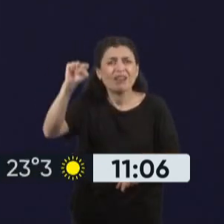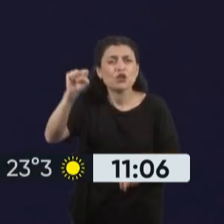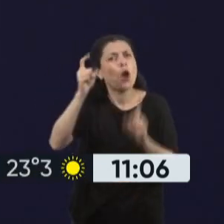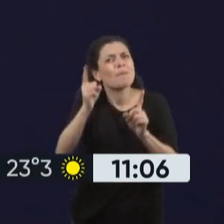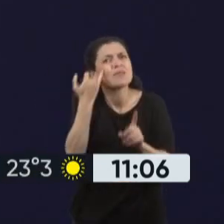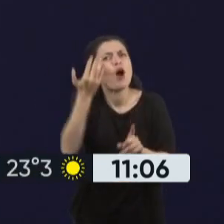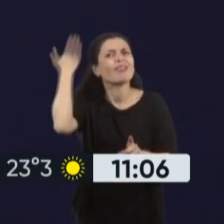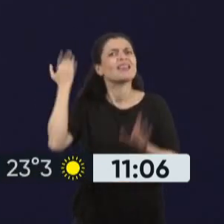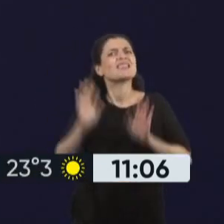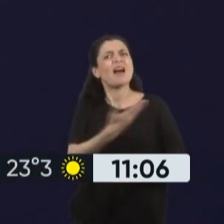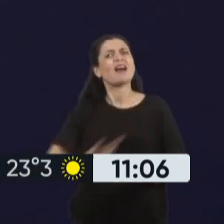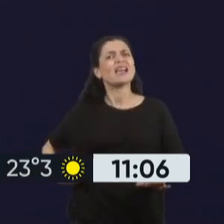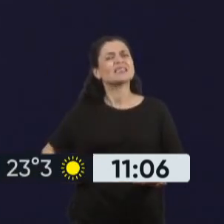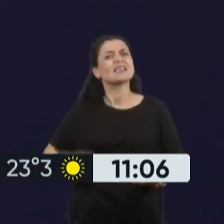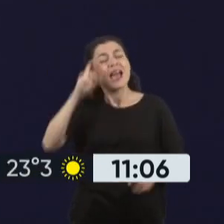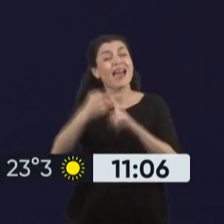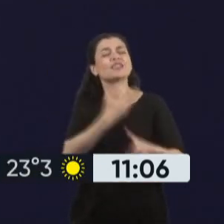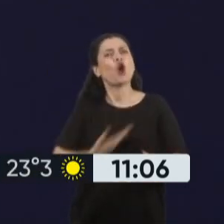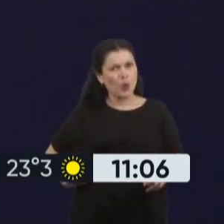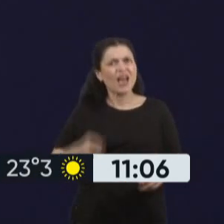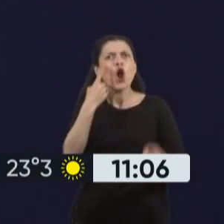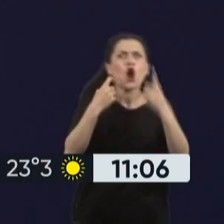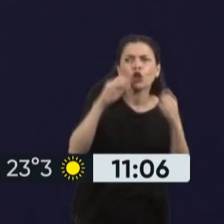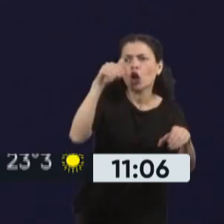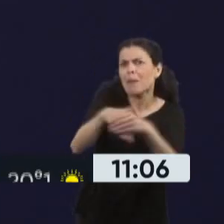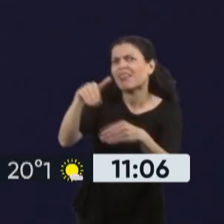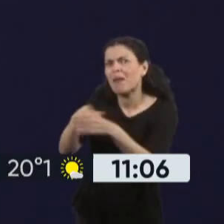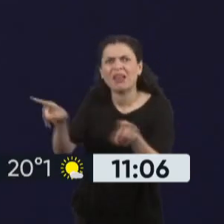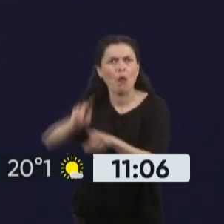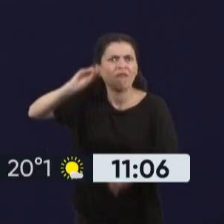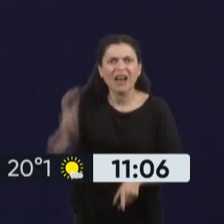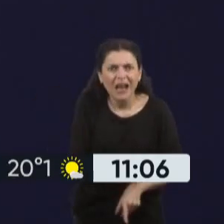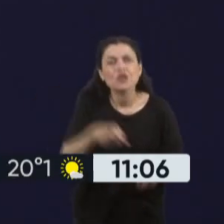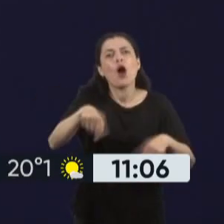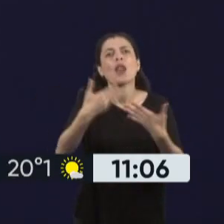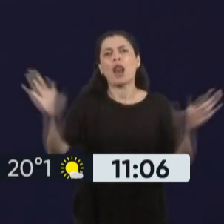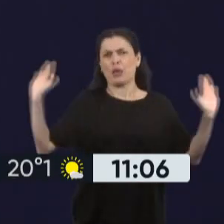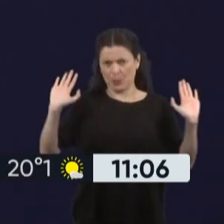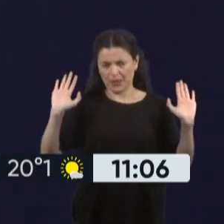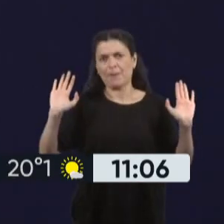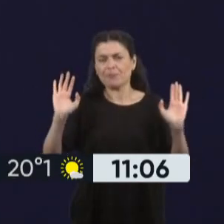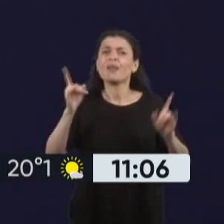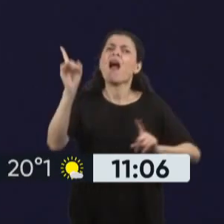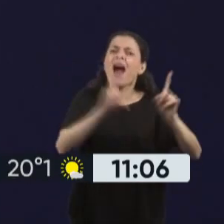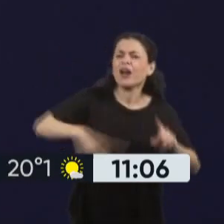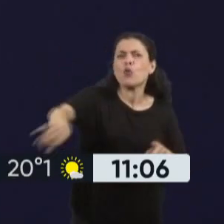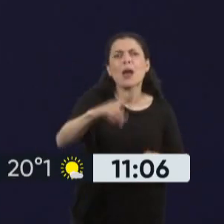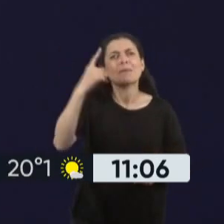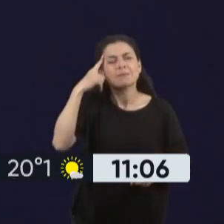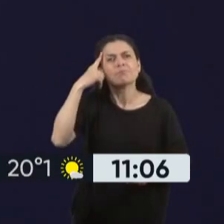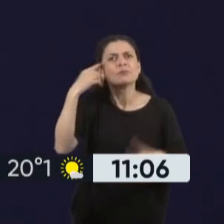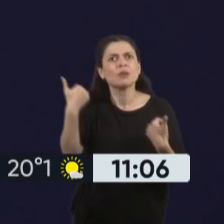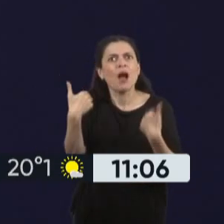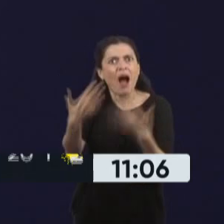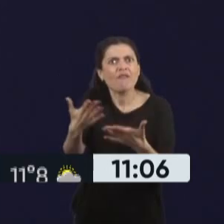con todo ese realismo mágico y con toda esa ciencia ficción económica que muchos creían, era